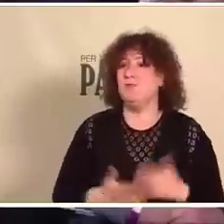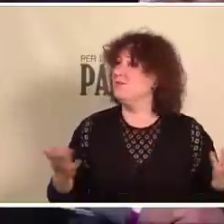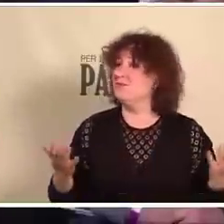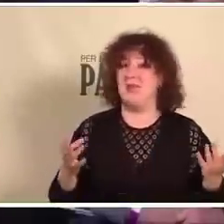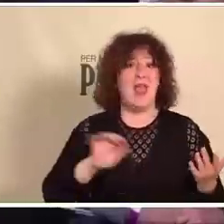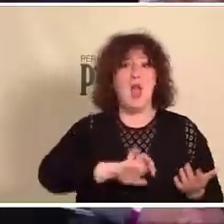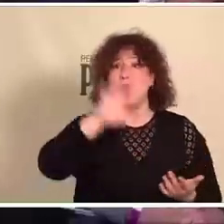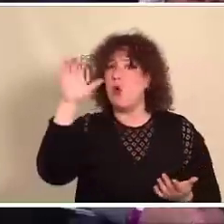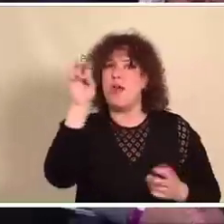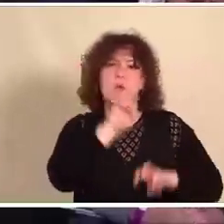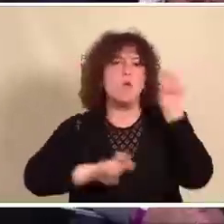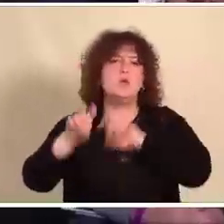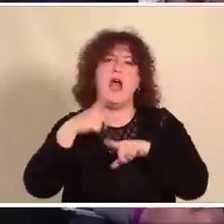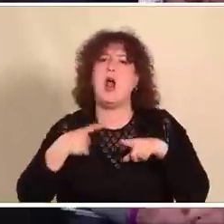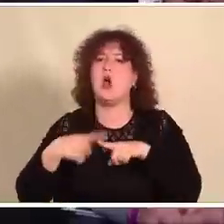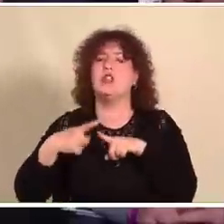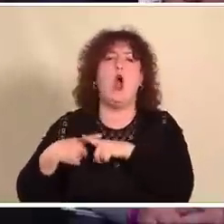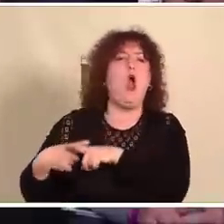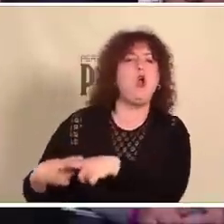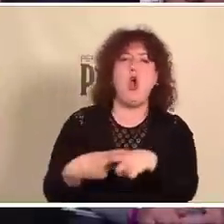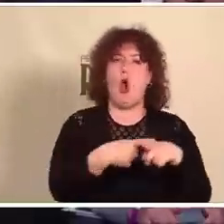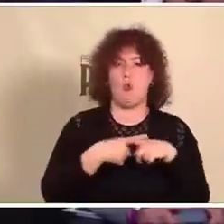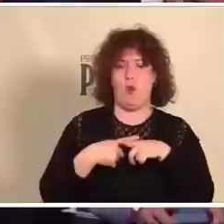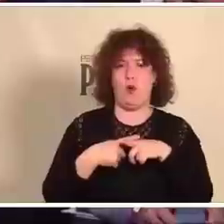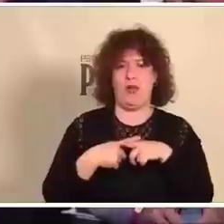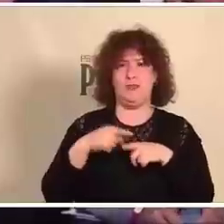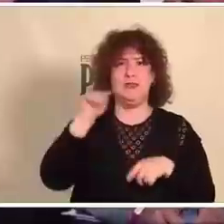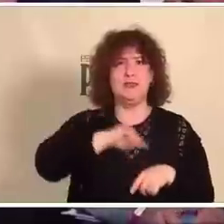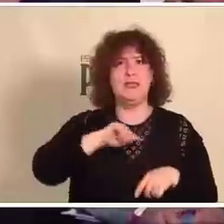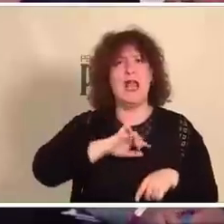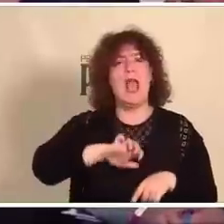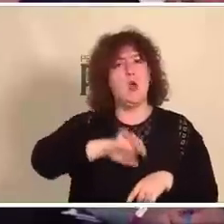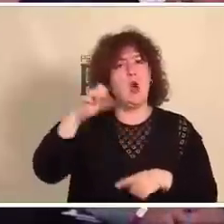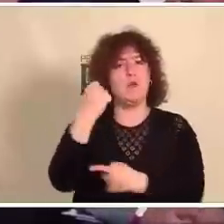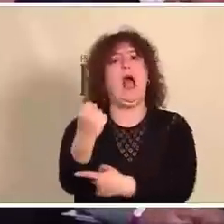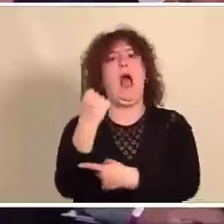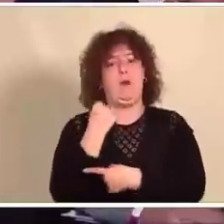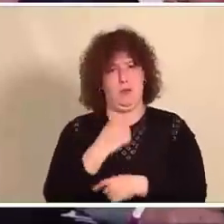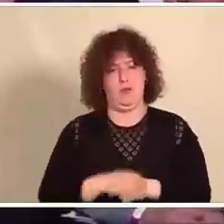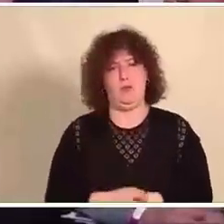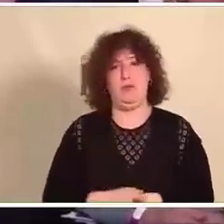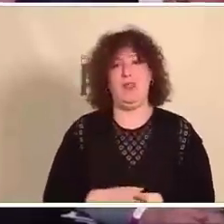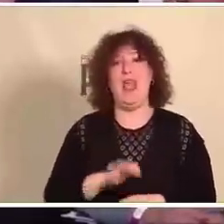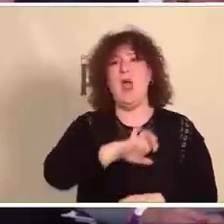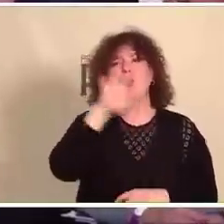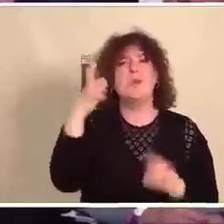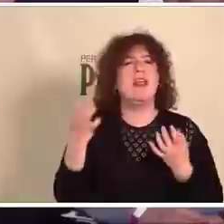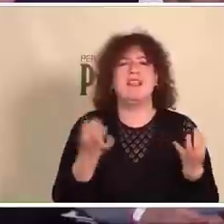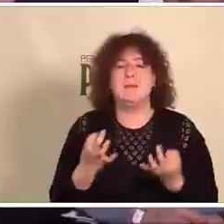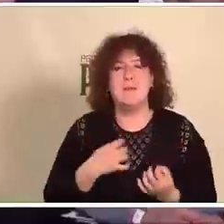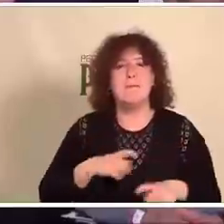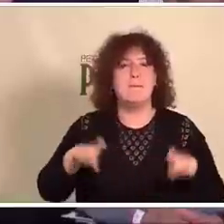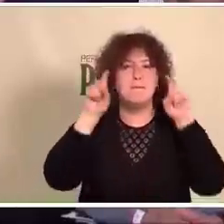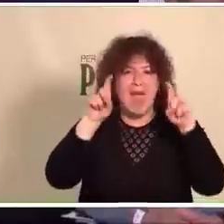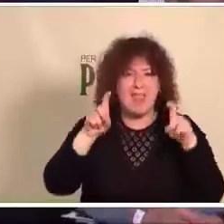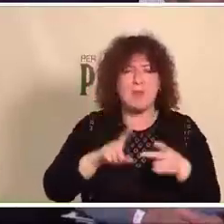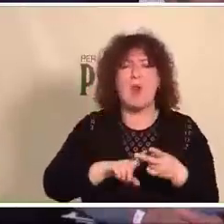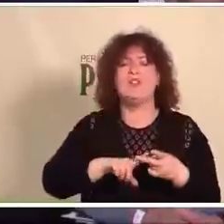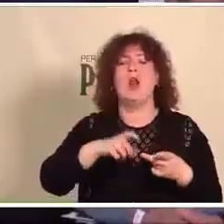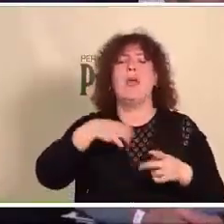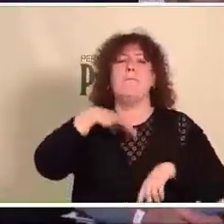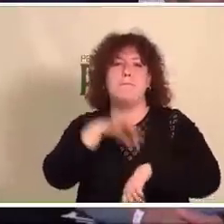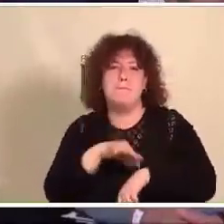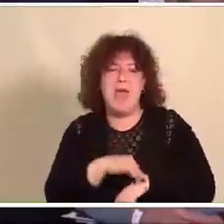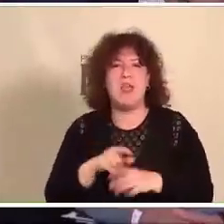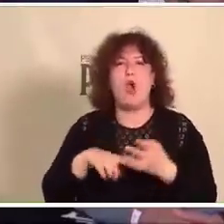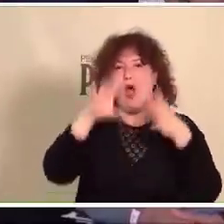europeas tienen que saber que va a estar de su lado Europa necesita más médicas más profesores más diplomáticos y